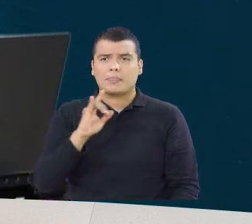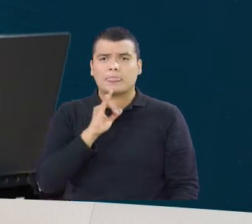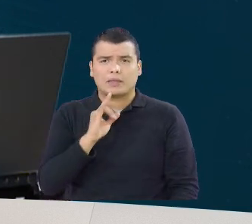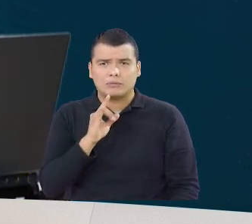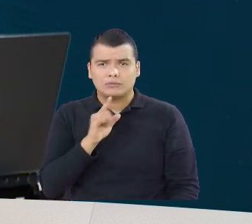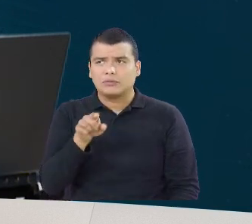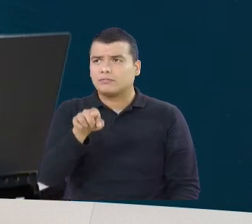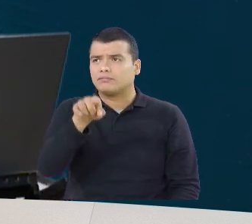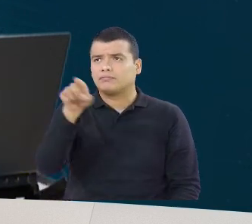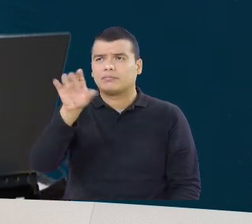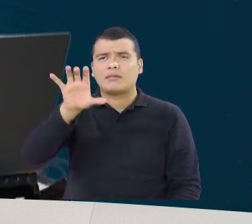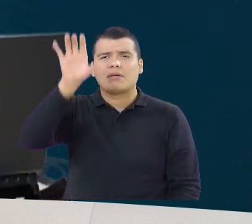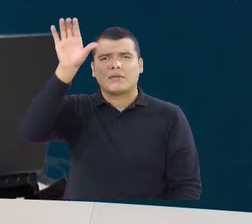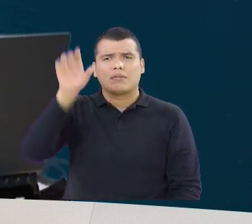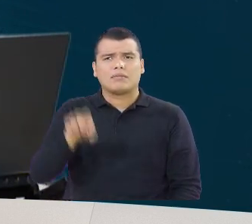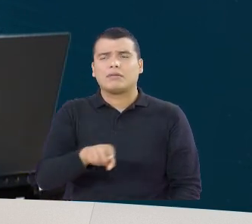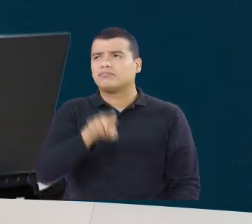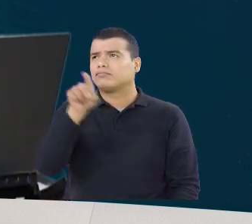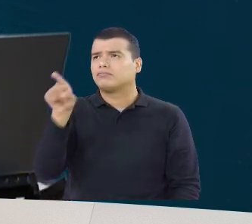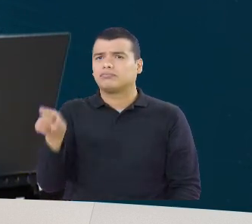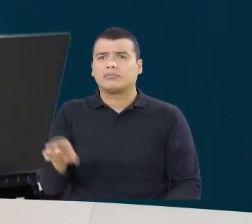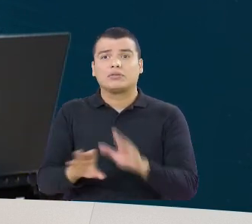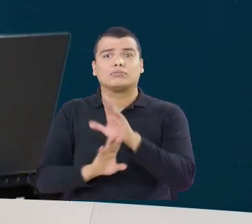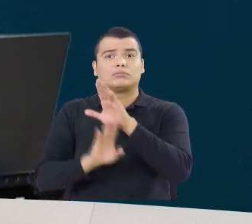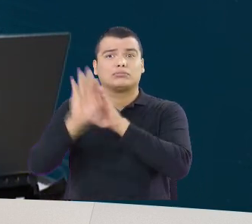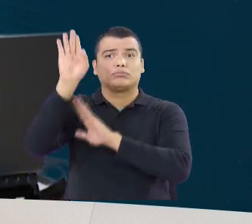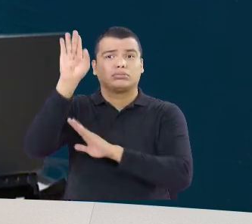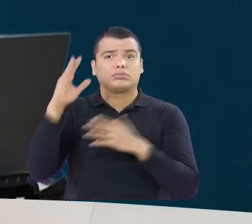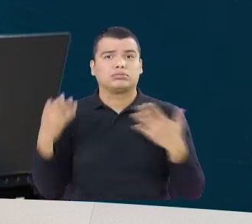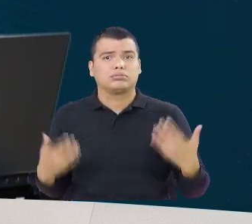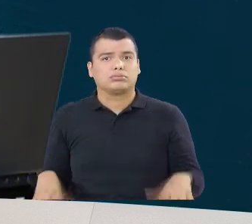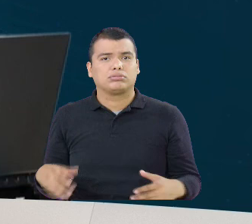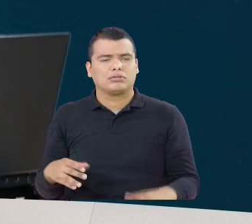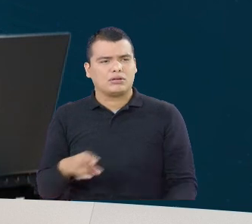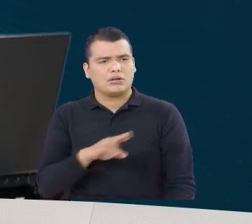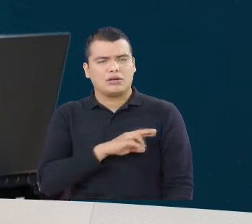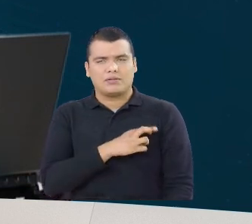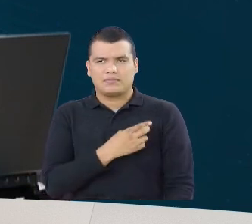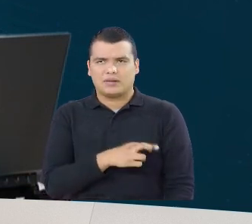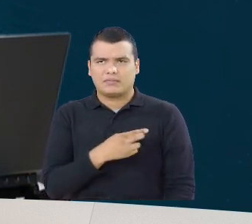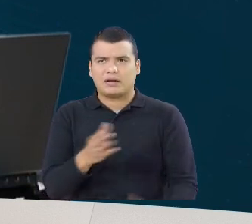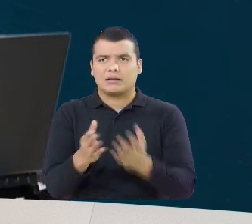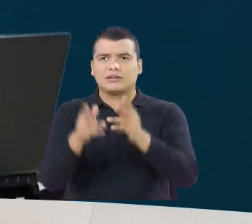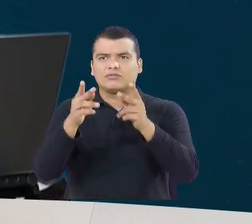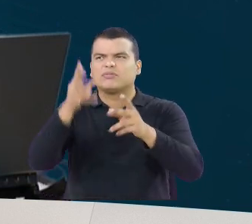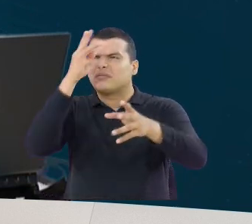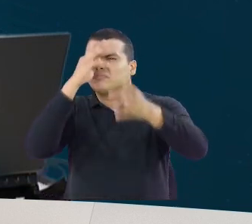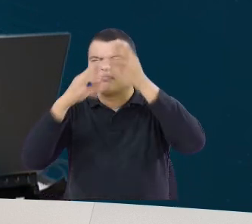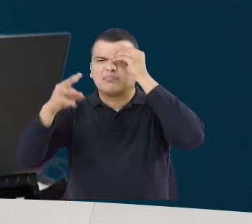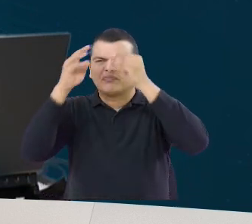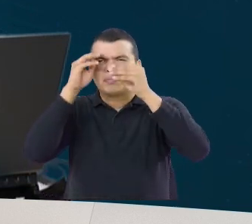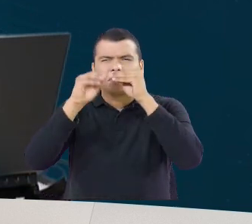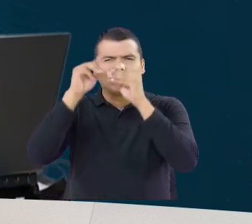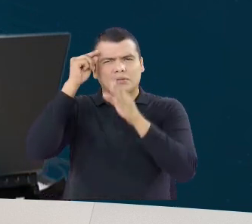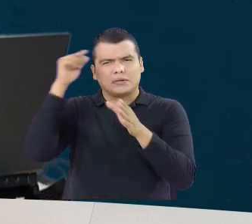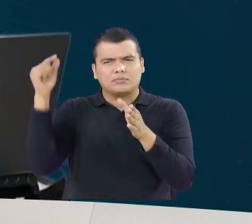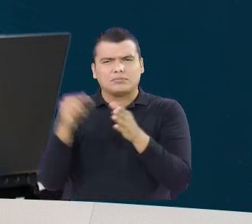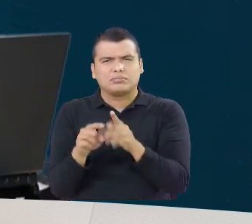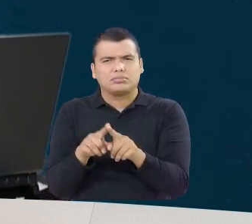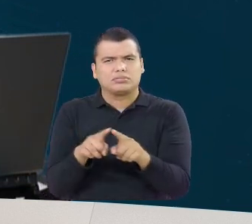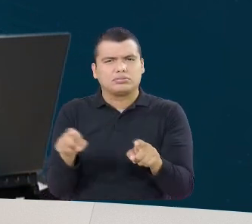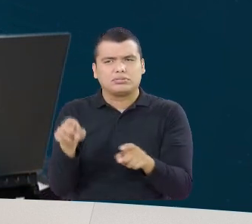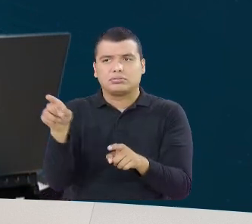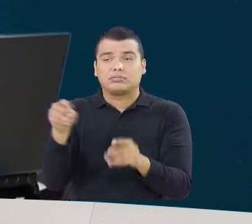Unidos, todos los países que van a la vanguardia, los estudiantes de primaria trabajan con Arduino, con Raspberry Pi,